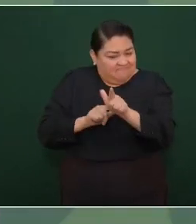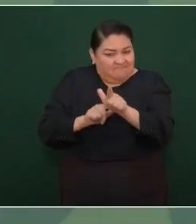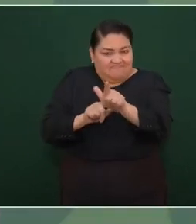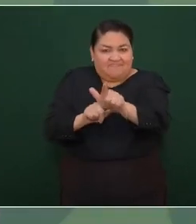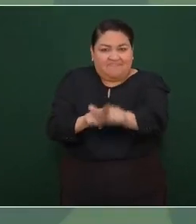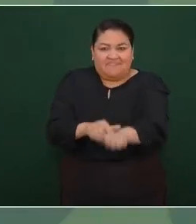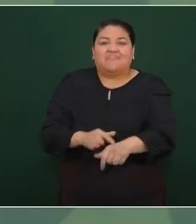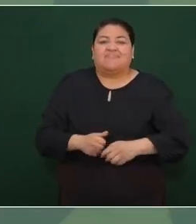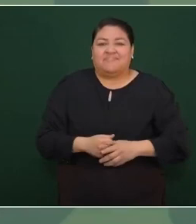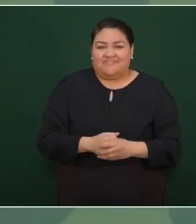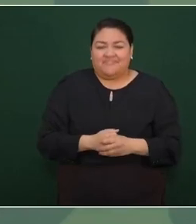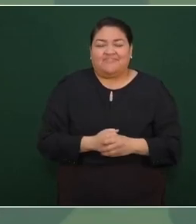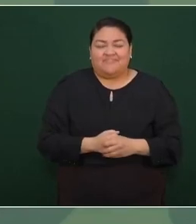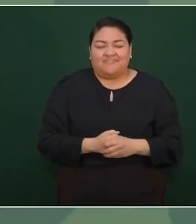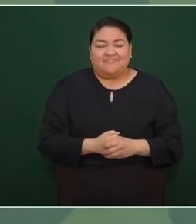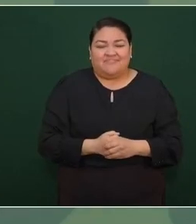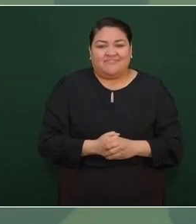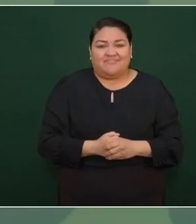porque